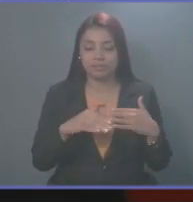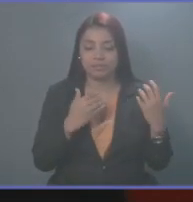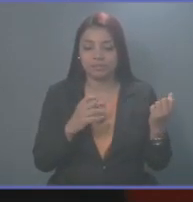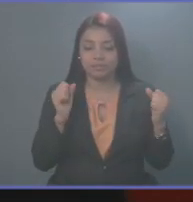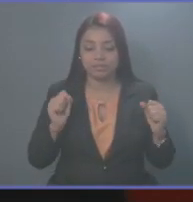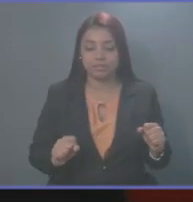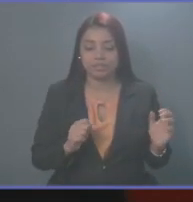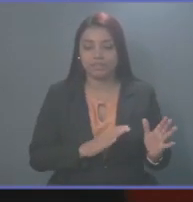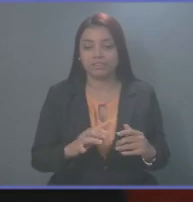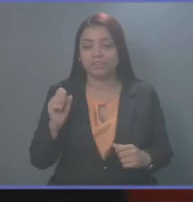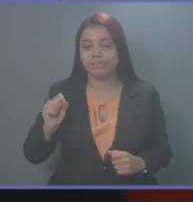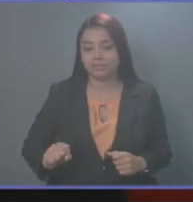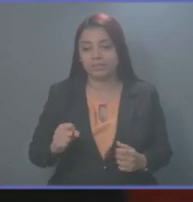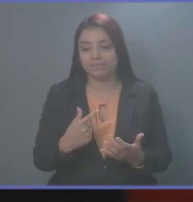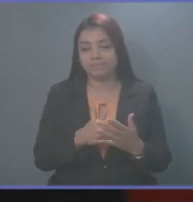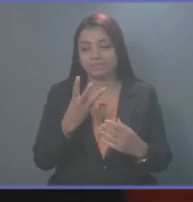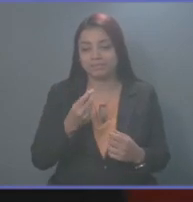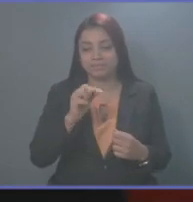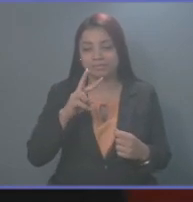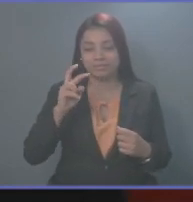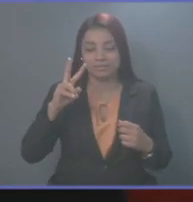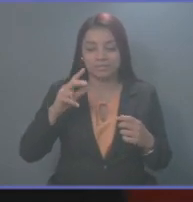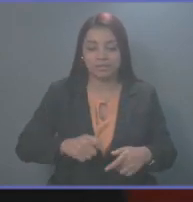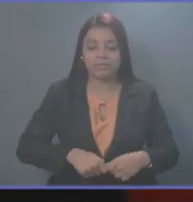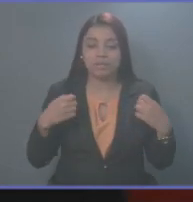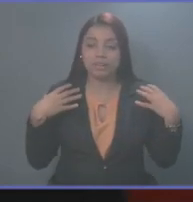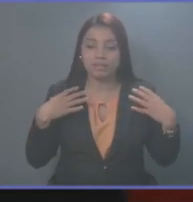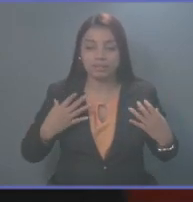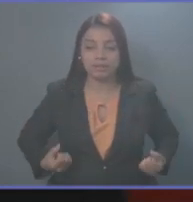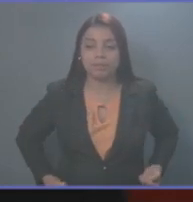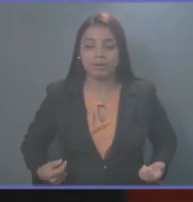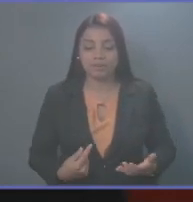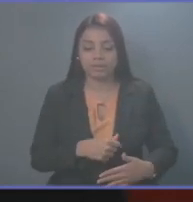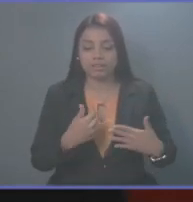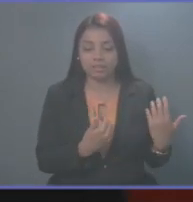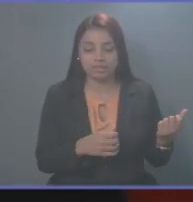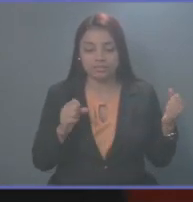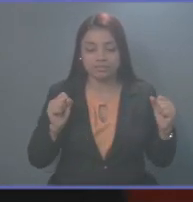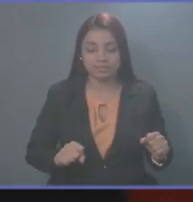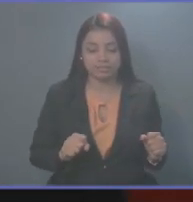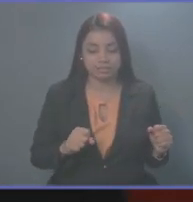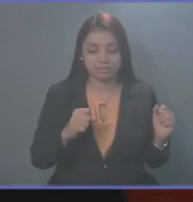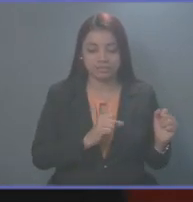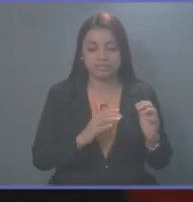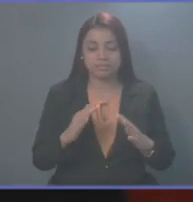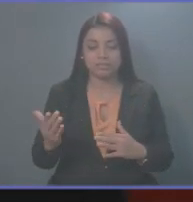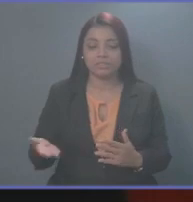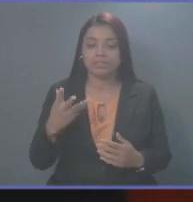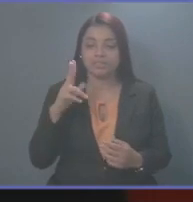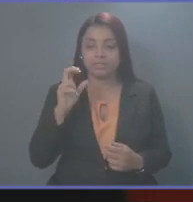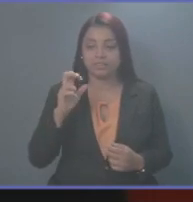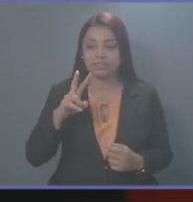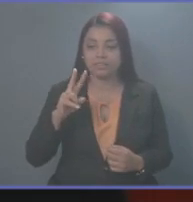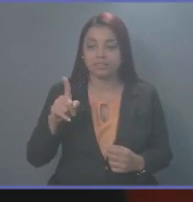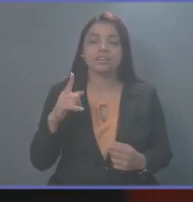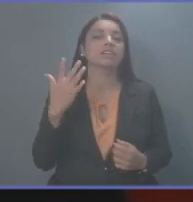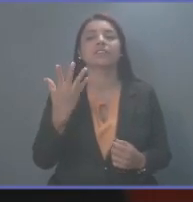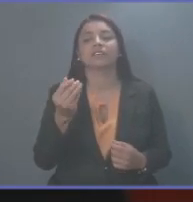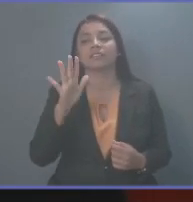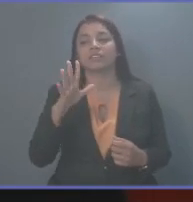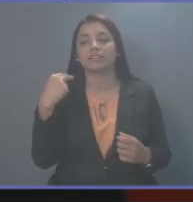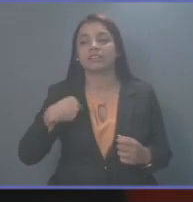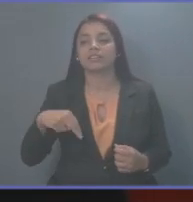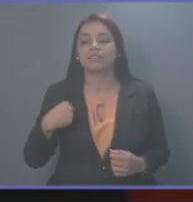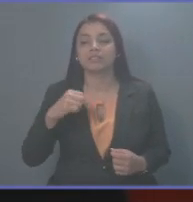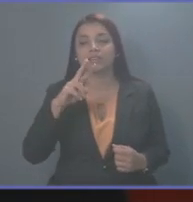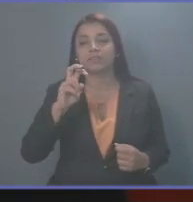fecha 9 de octubre del año 2003, publicado en el diario oficial número 206, tomo número 361, de fecha 5 de noviembre